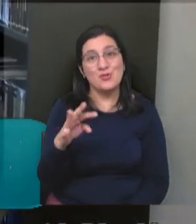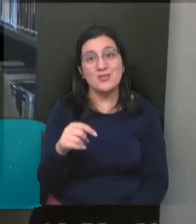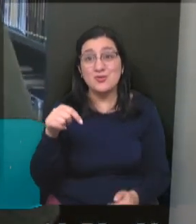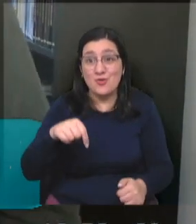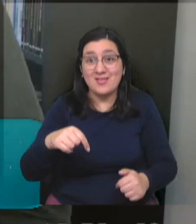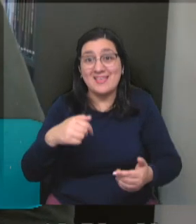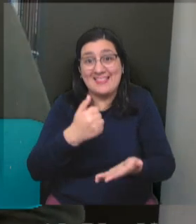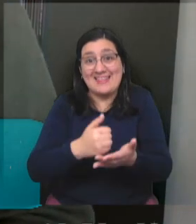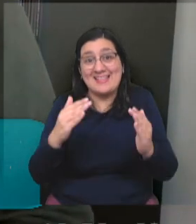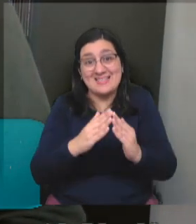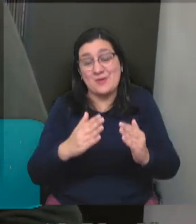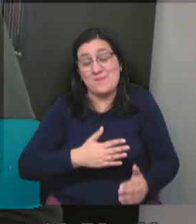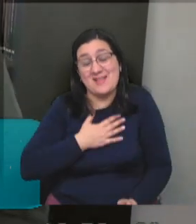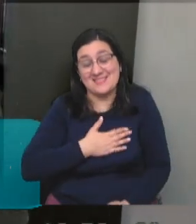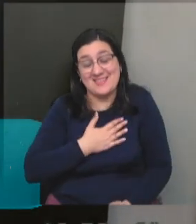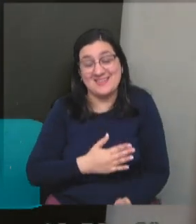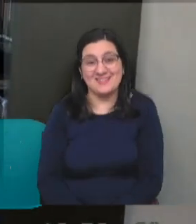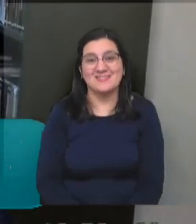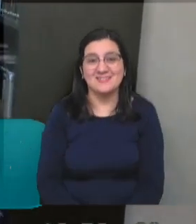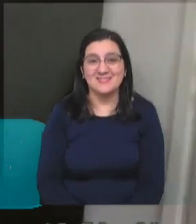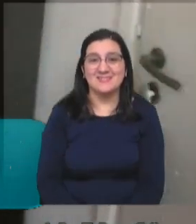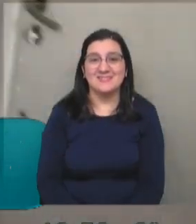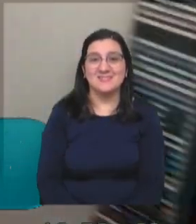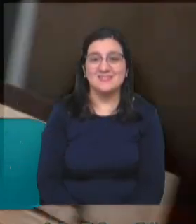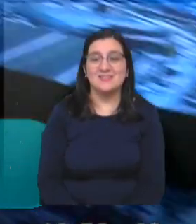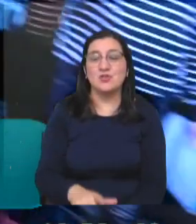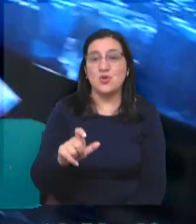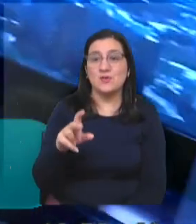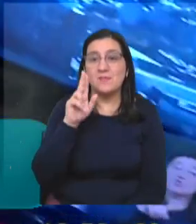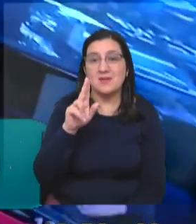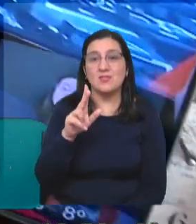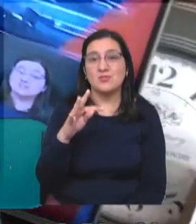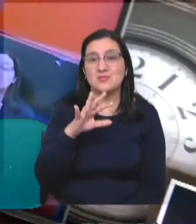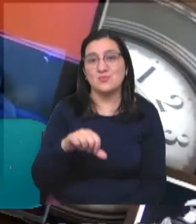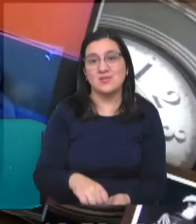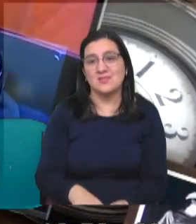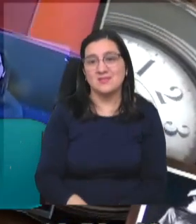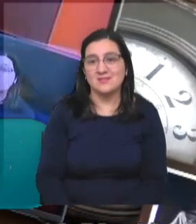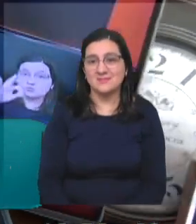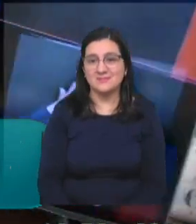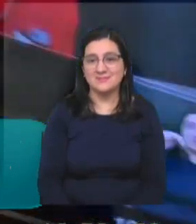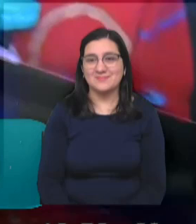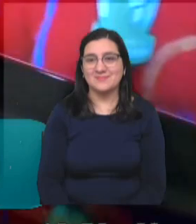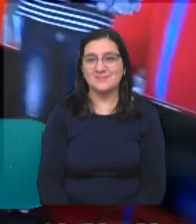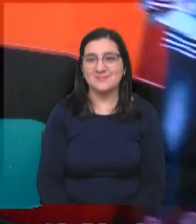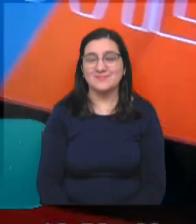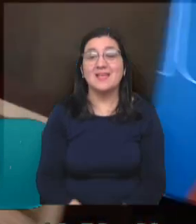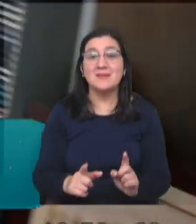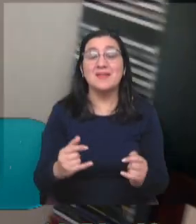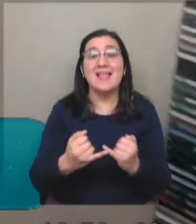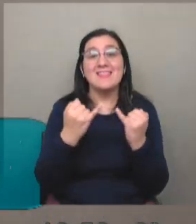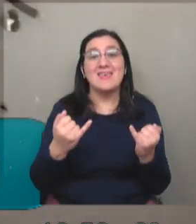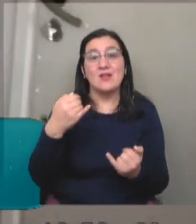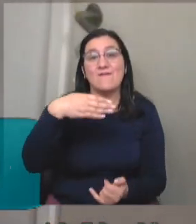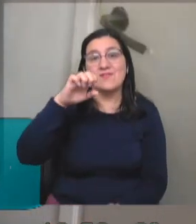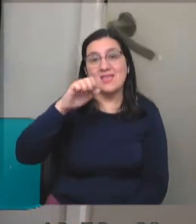en casa un placer está la pantalla puesta eso voy a certificar sí siempre Todas las mañanas es religión bueno es hoy el día de los Beatles